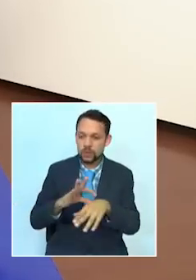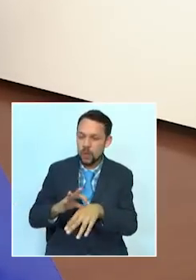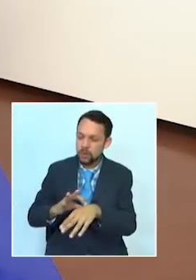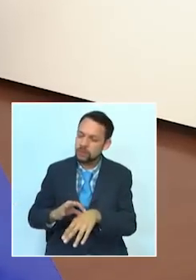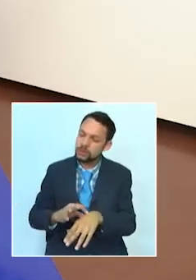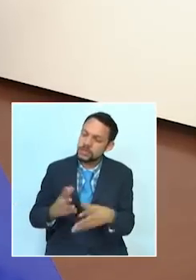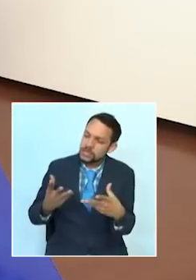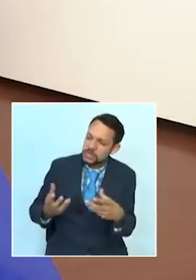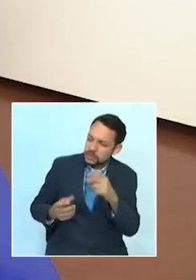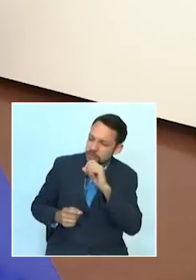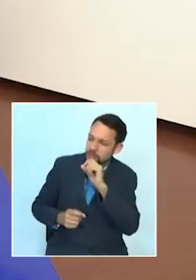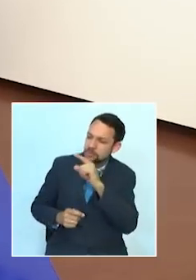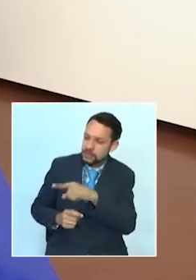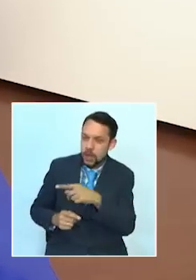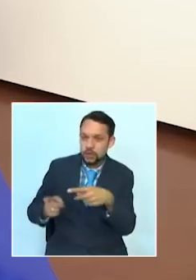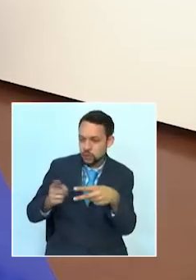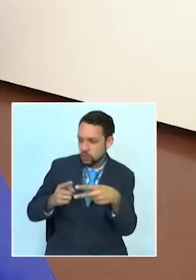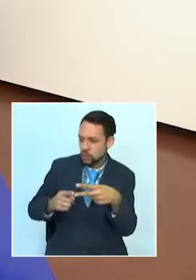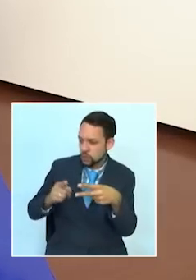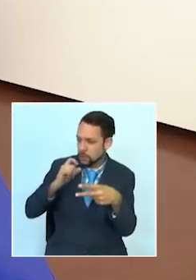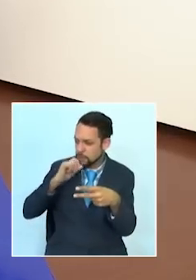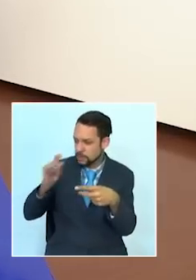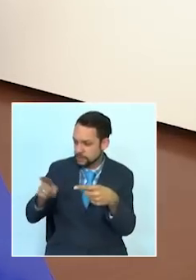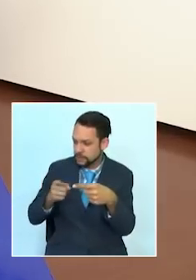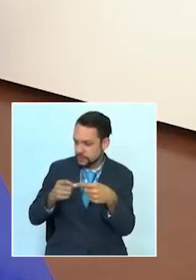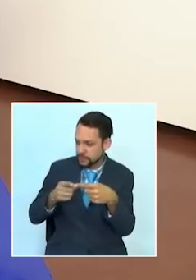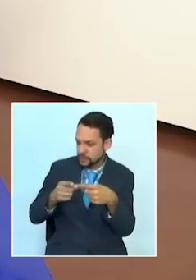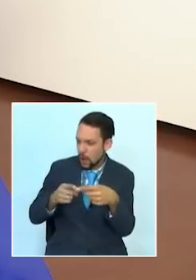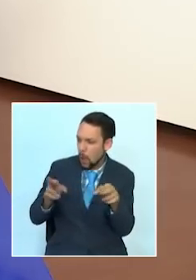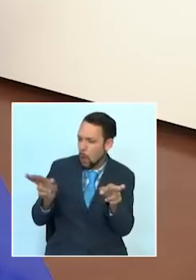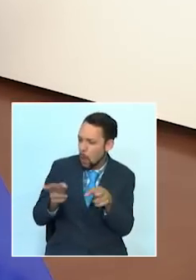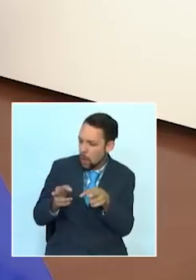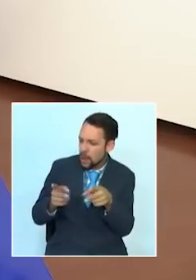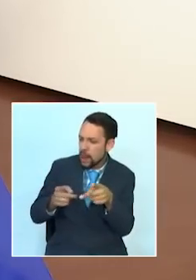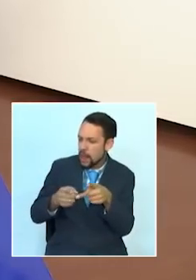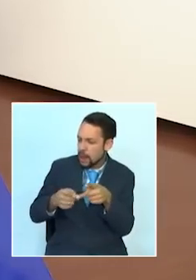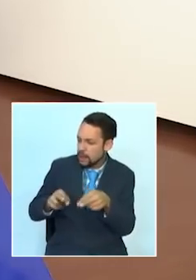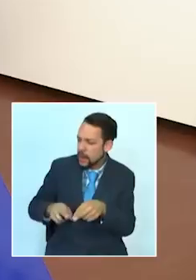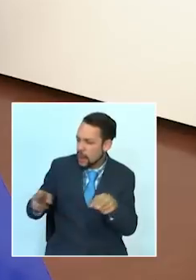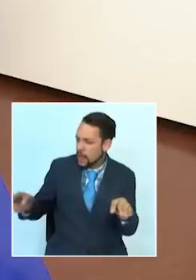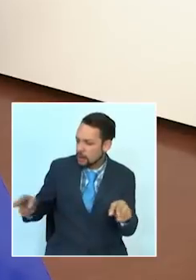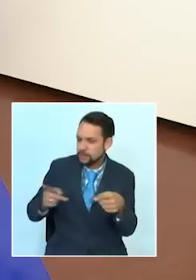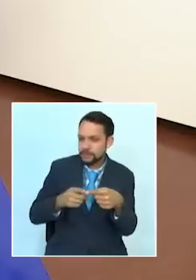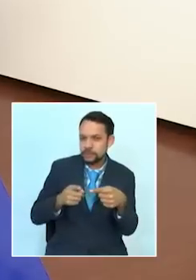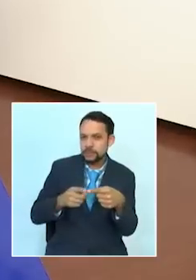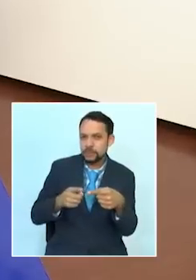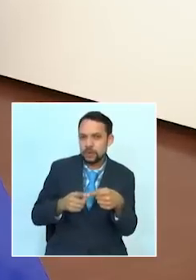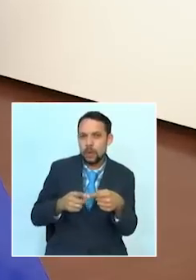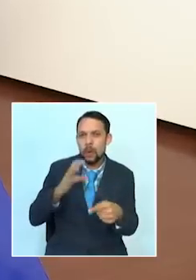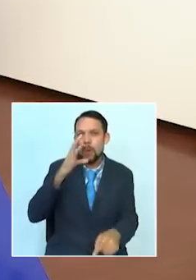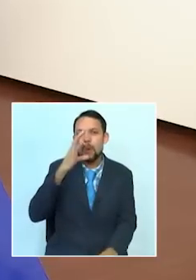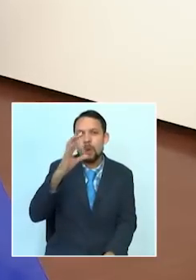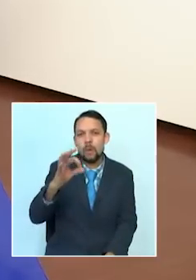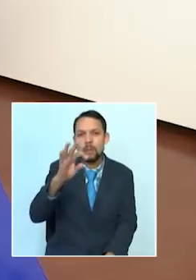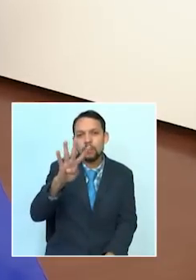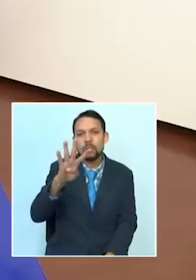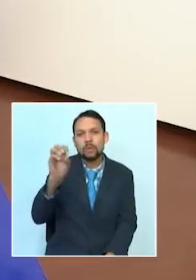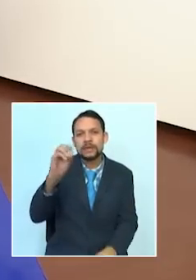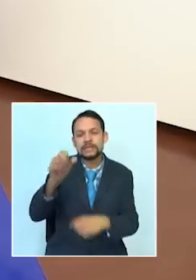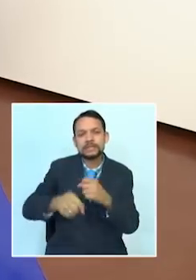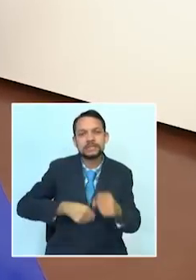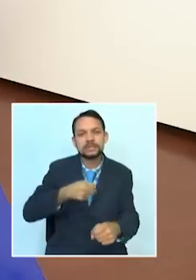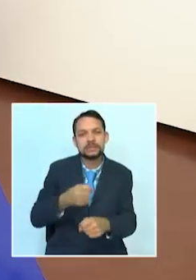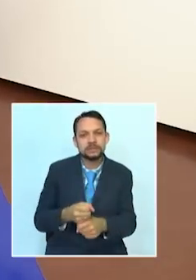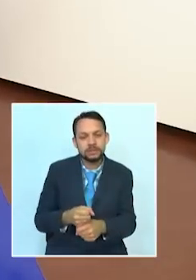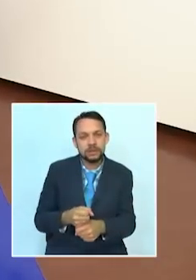preguntica que tengo aquí dos preguntica una cortica y una un poquito extensa Mire un señor de 40 años que tiene le salieron los